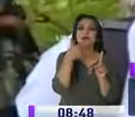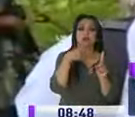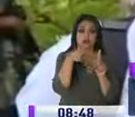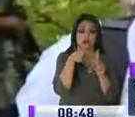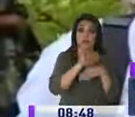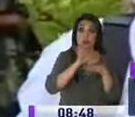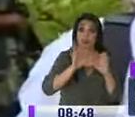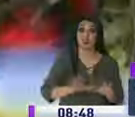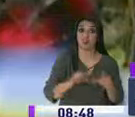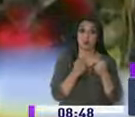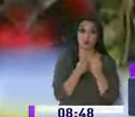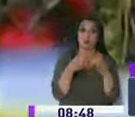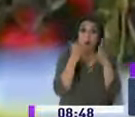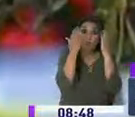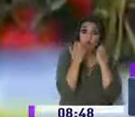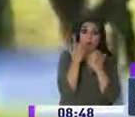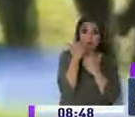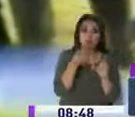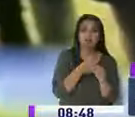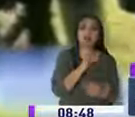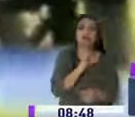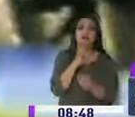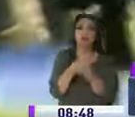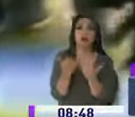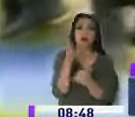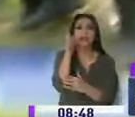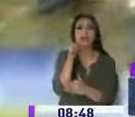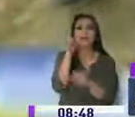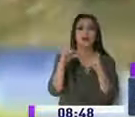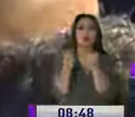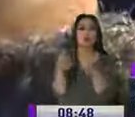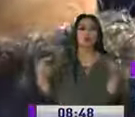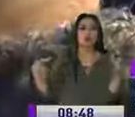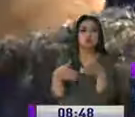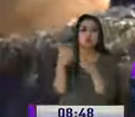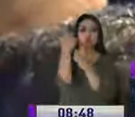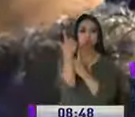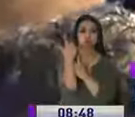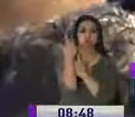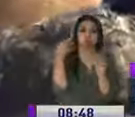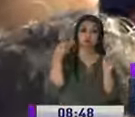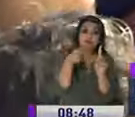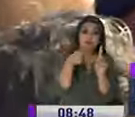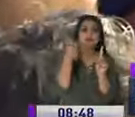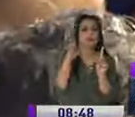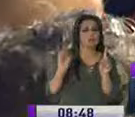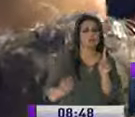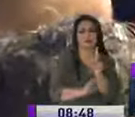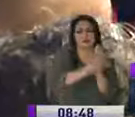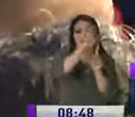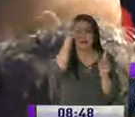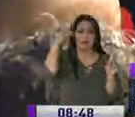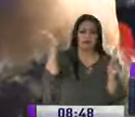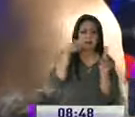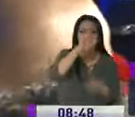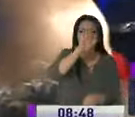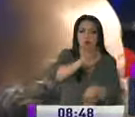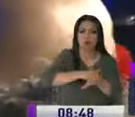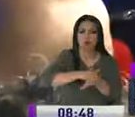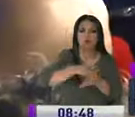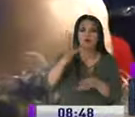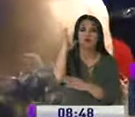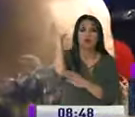¿por qué no activaron los mecanismos correspondientes para evitar estos temas? Preocupa en la Asamblea que equipos de seguridad e inteligencia hayan tenido conocimiento